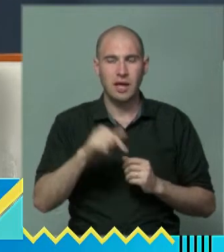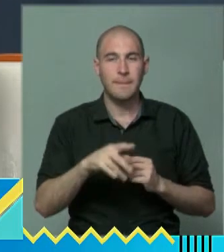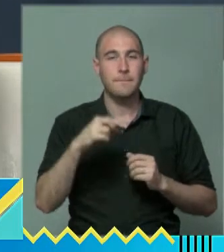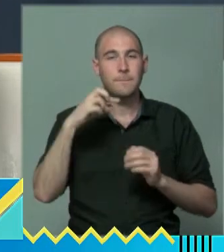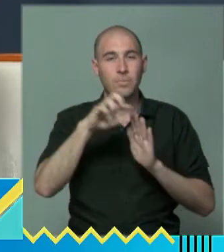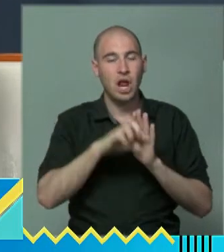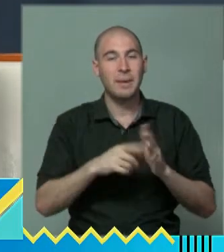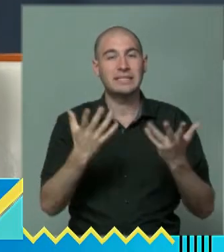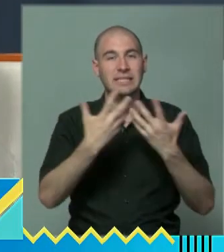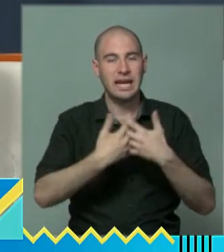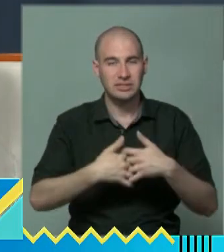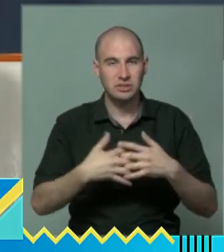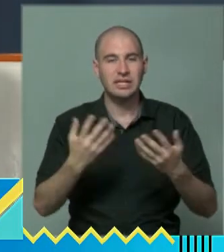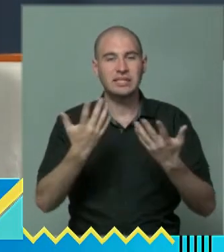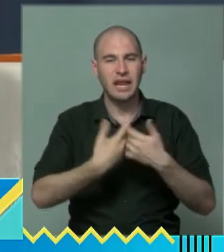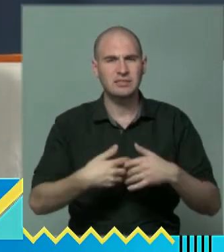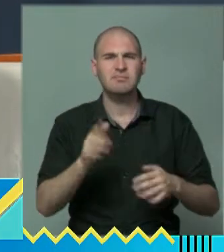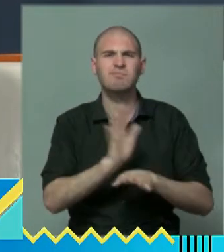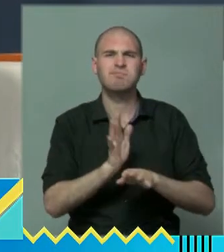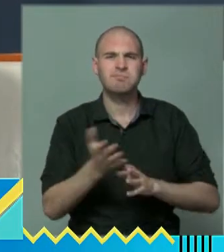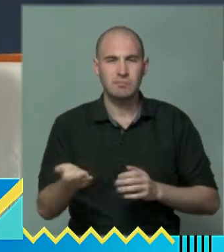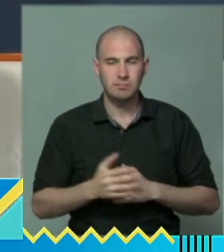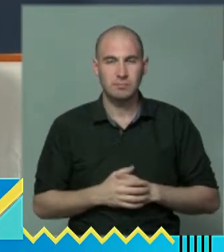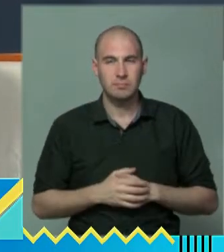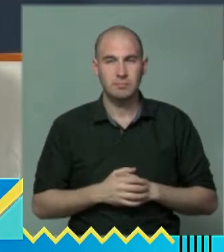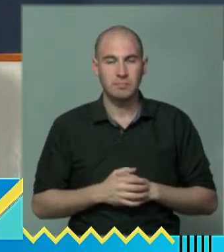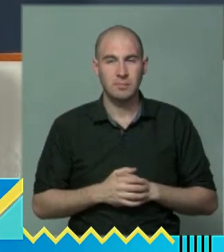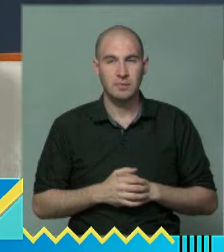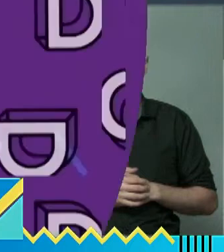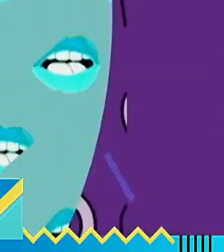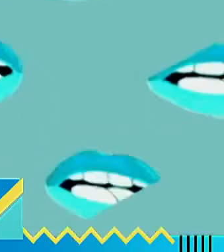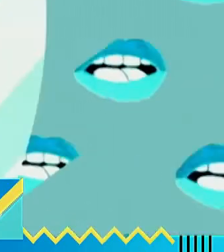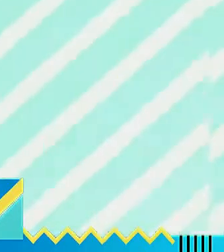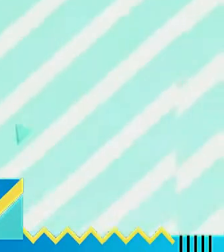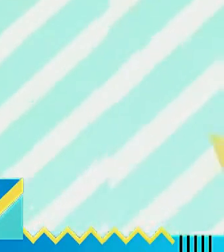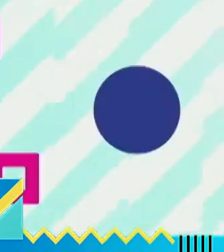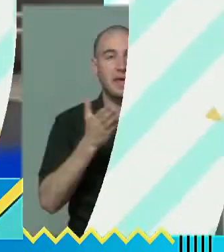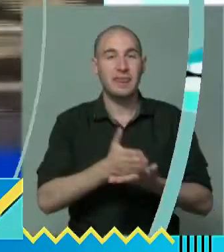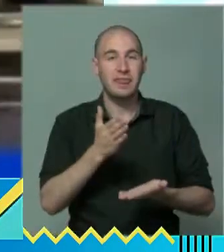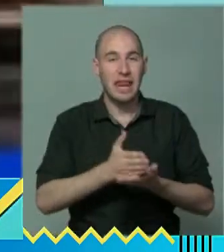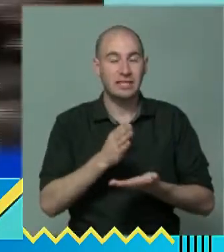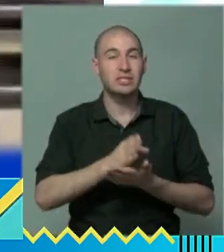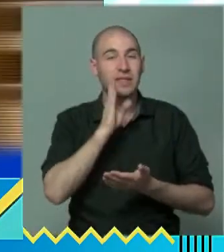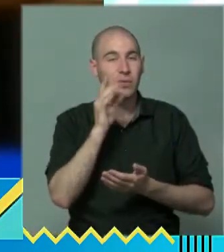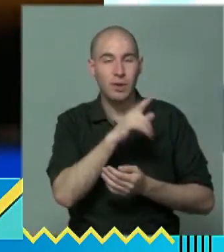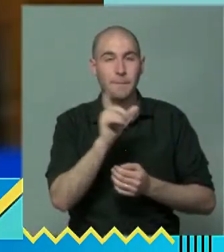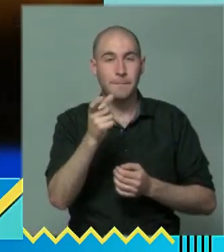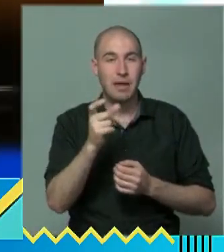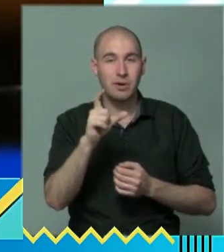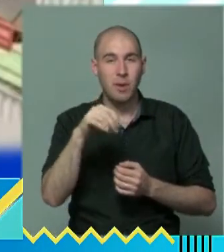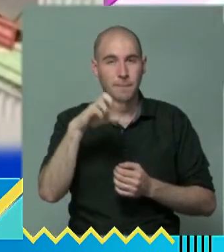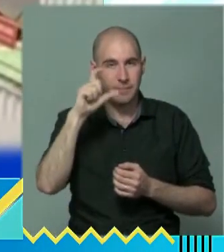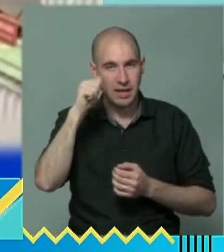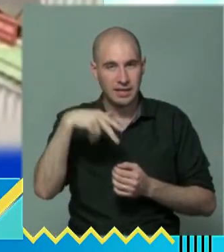programas de integración. Los programas de integración vienen del derecho anglosajón, que el término es